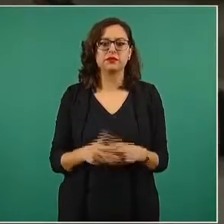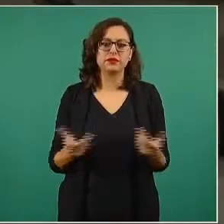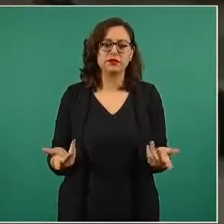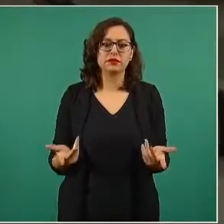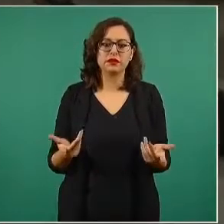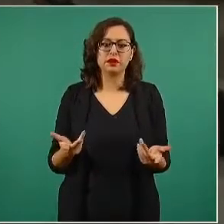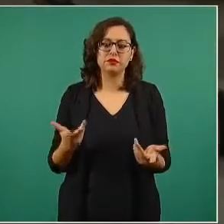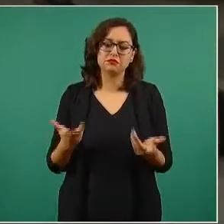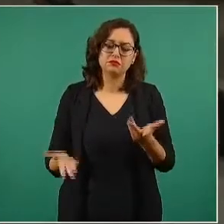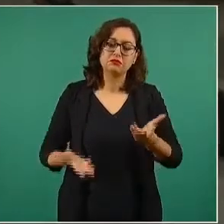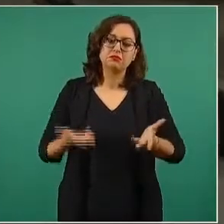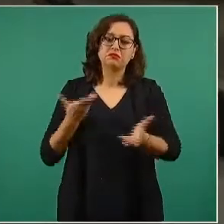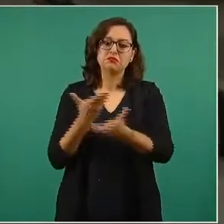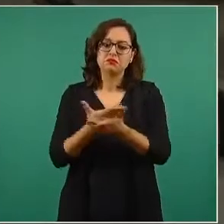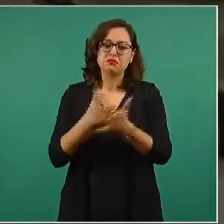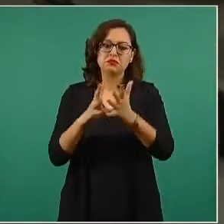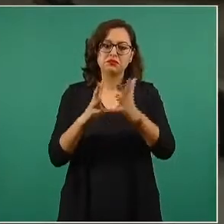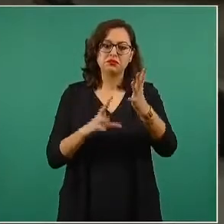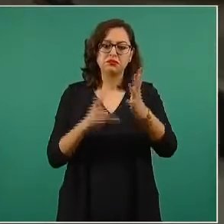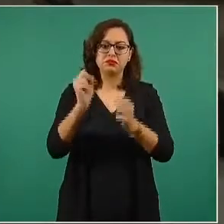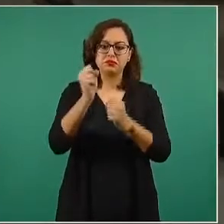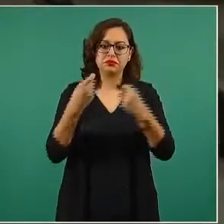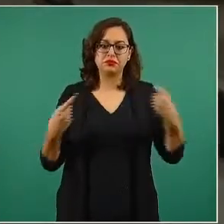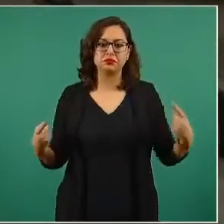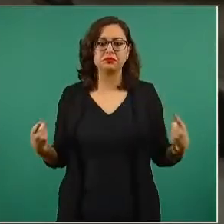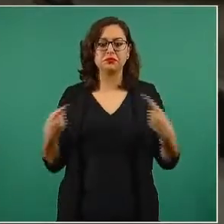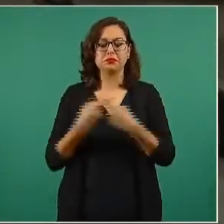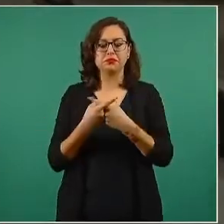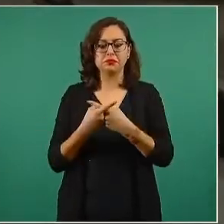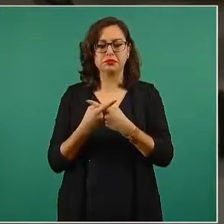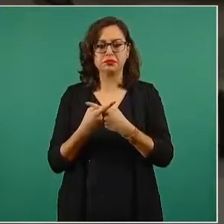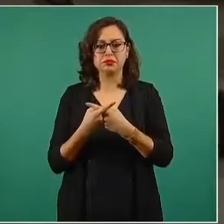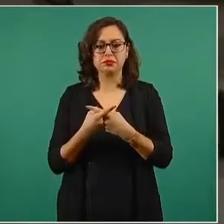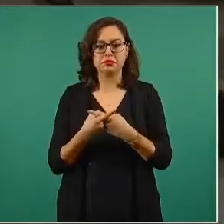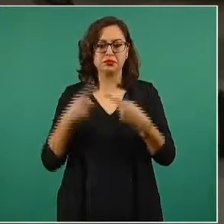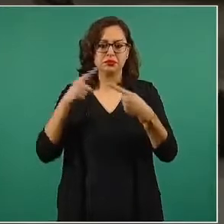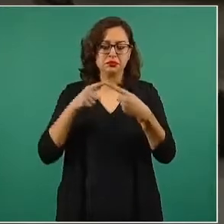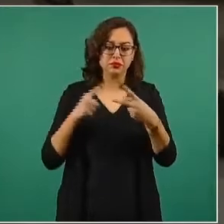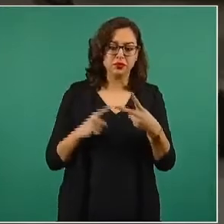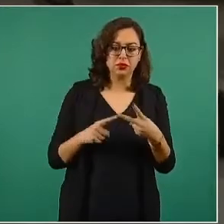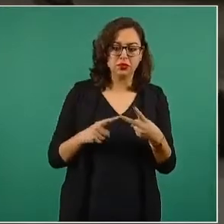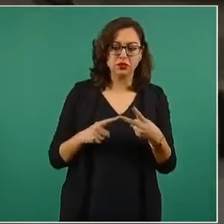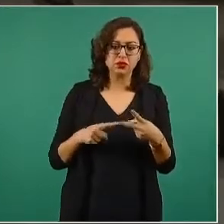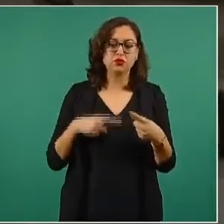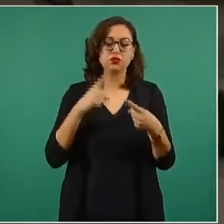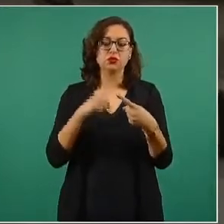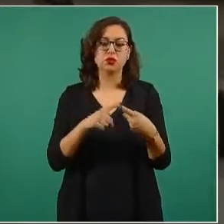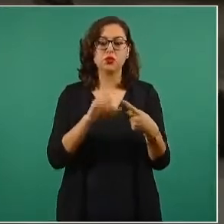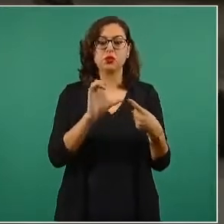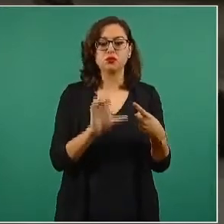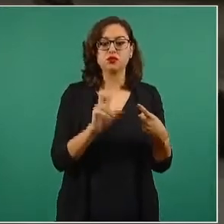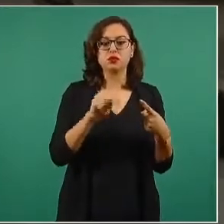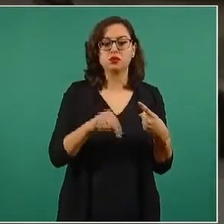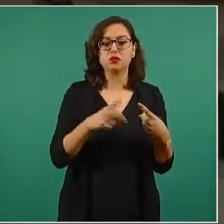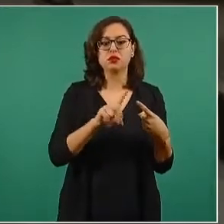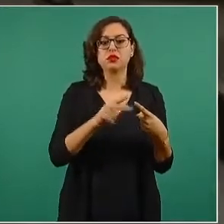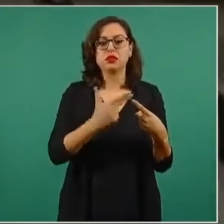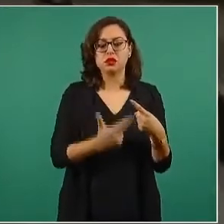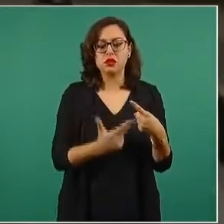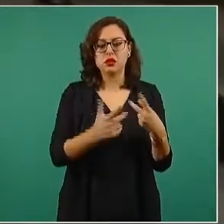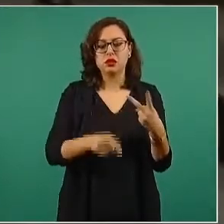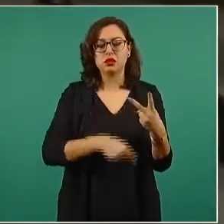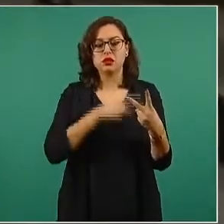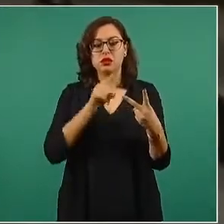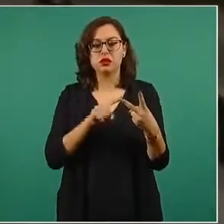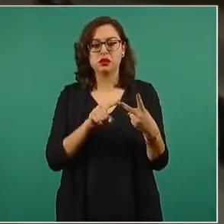la inconstitucionalidad de esa ley, y hay dos instancias, o la Comisión Nacional de Derechos Humanos